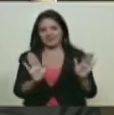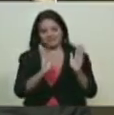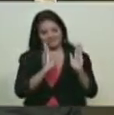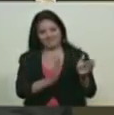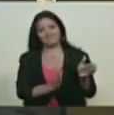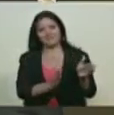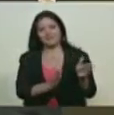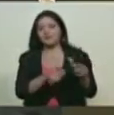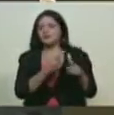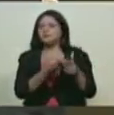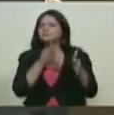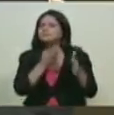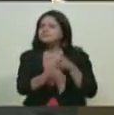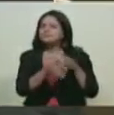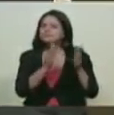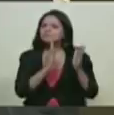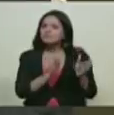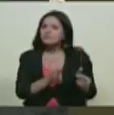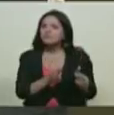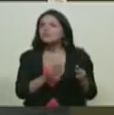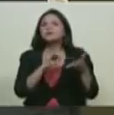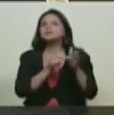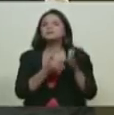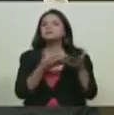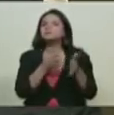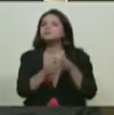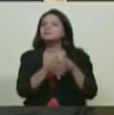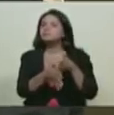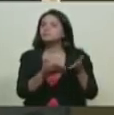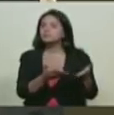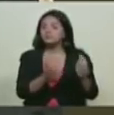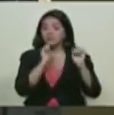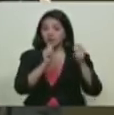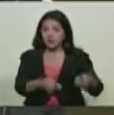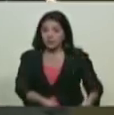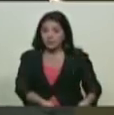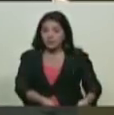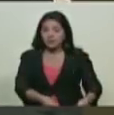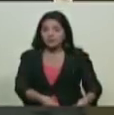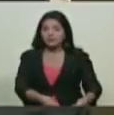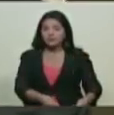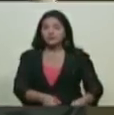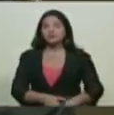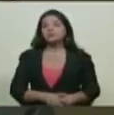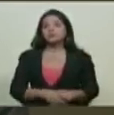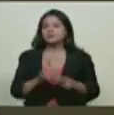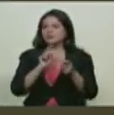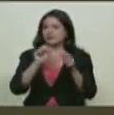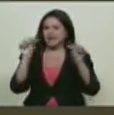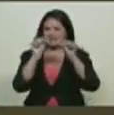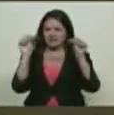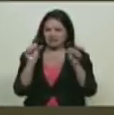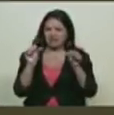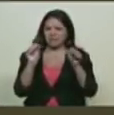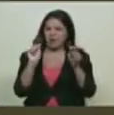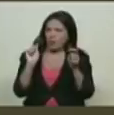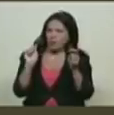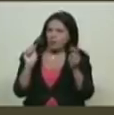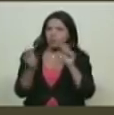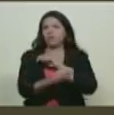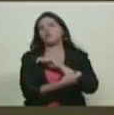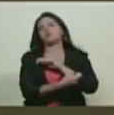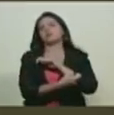comporta o significa el inicio del quiebre de un sistema que ha estado dominando